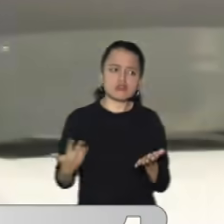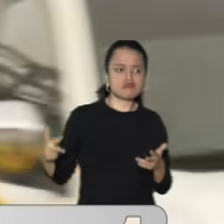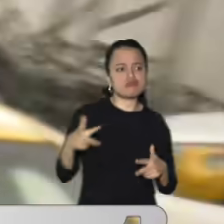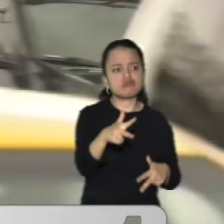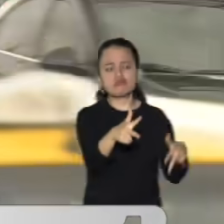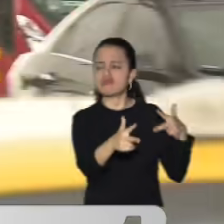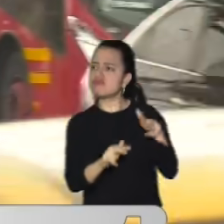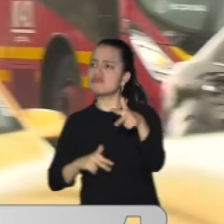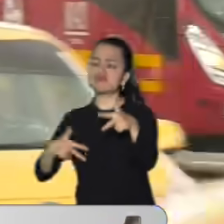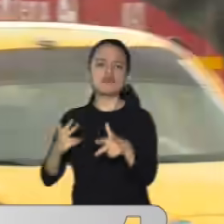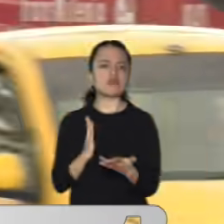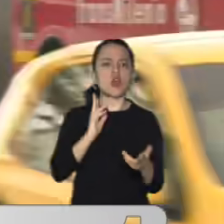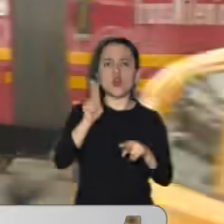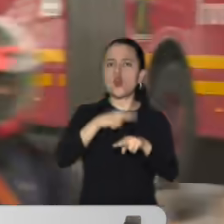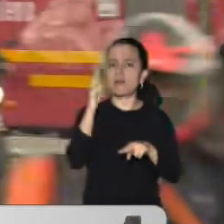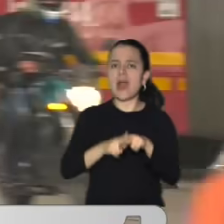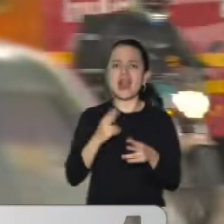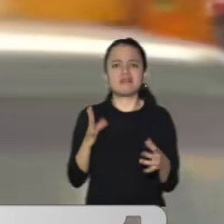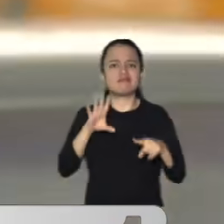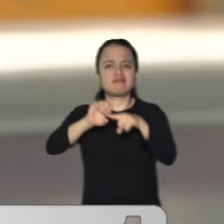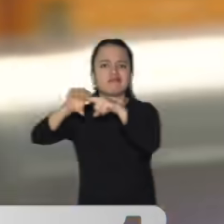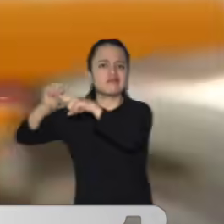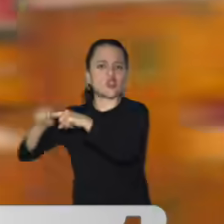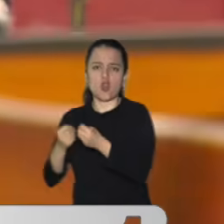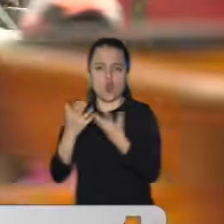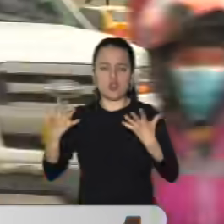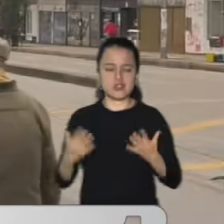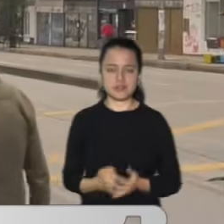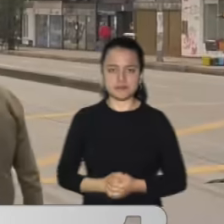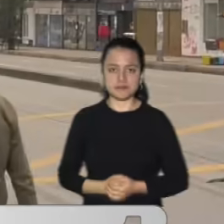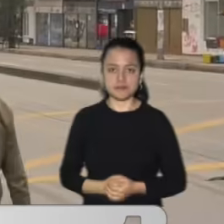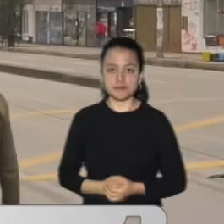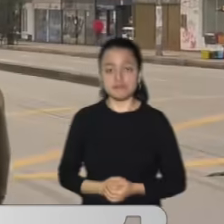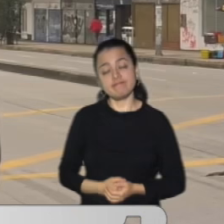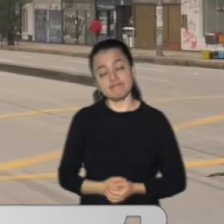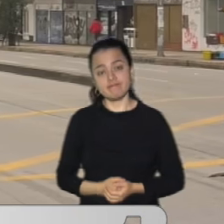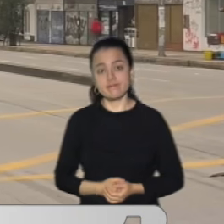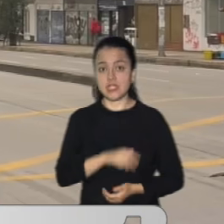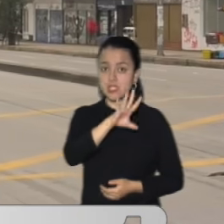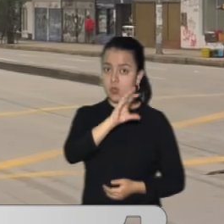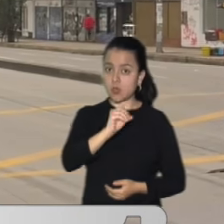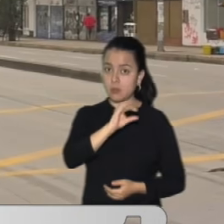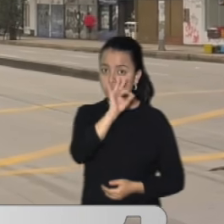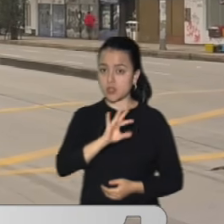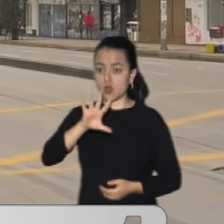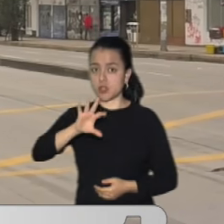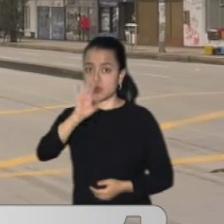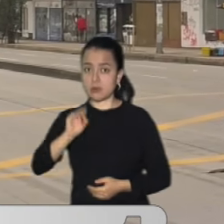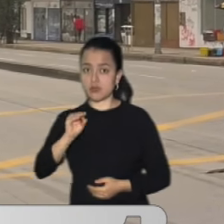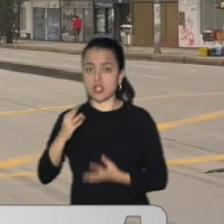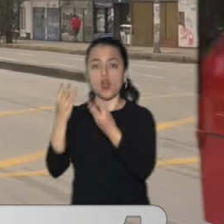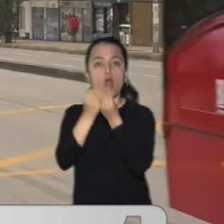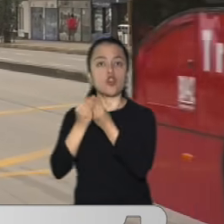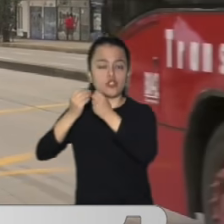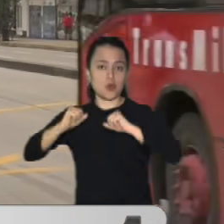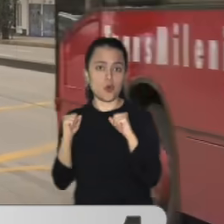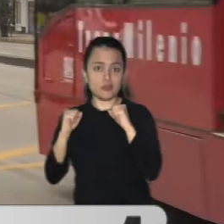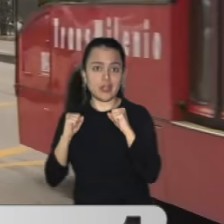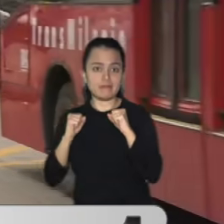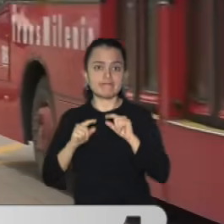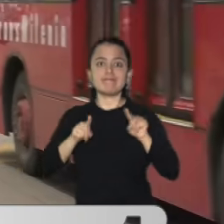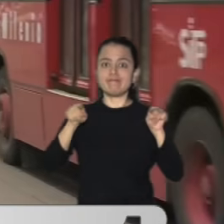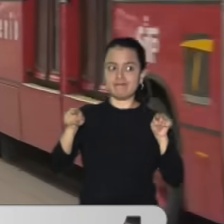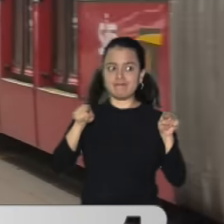El Congreso tendrá que aprobar el 50% de los recursos para cubrir el déficit y el Consejo de Bogotá el otro 50%.